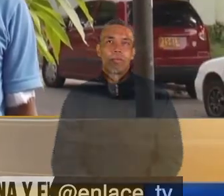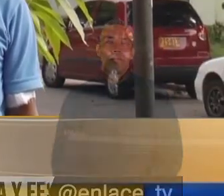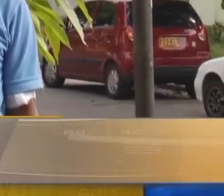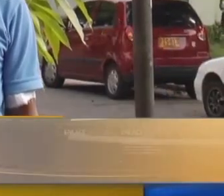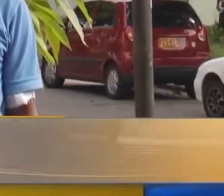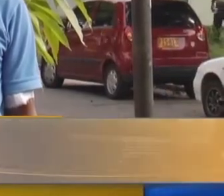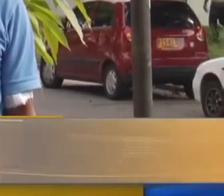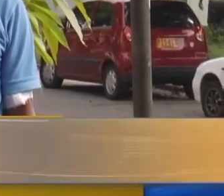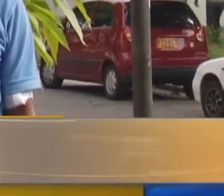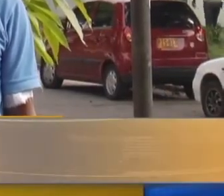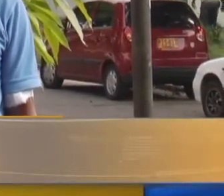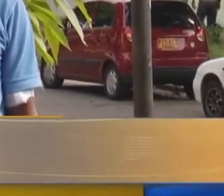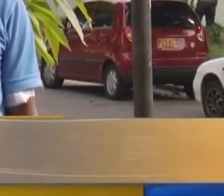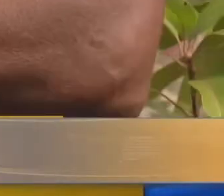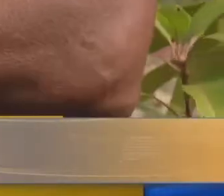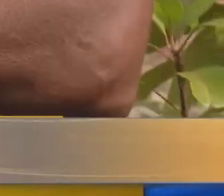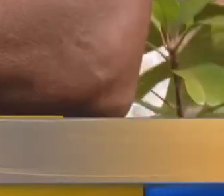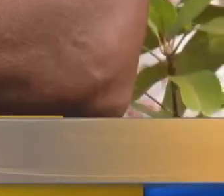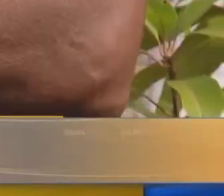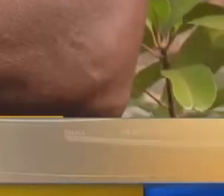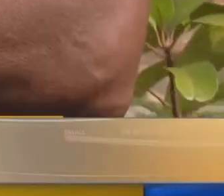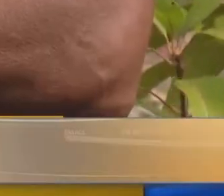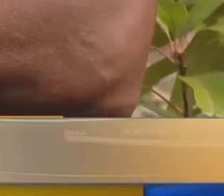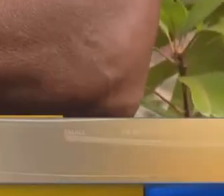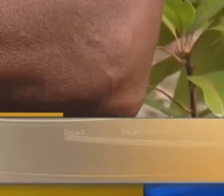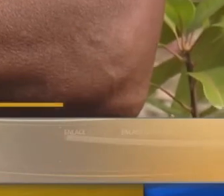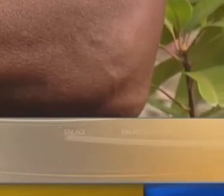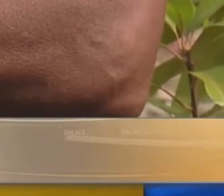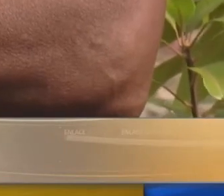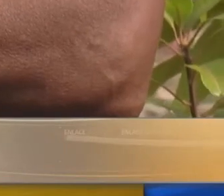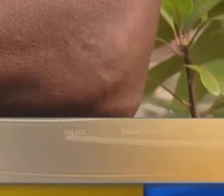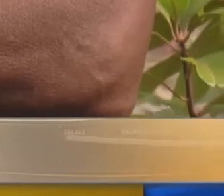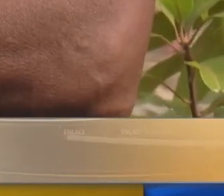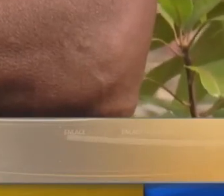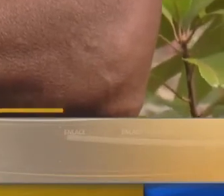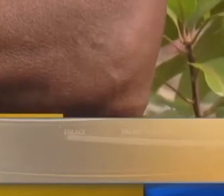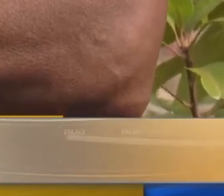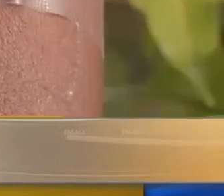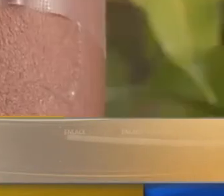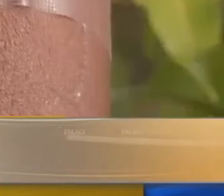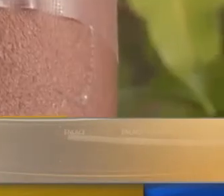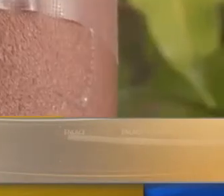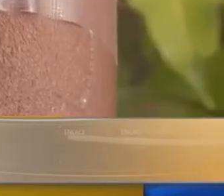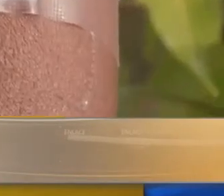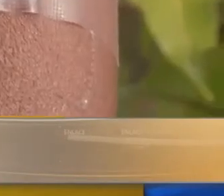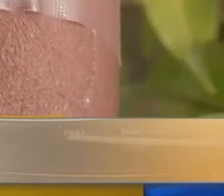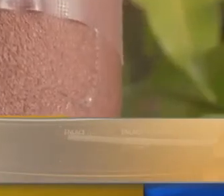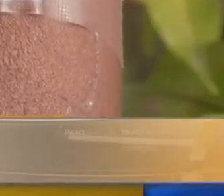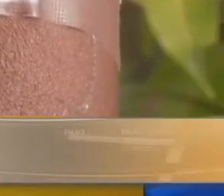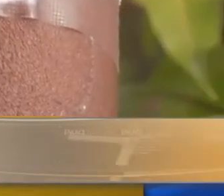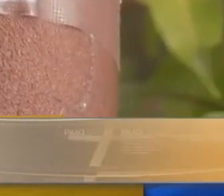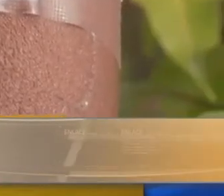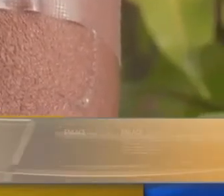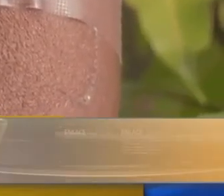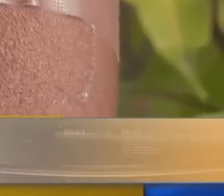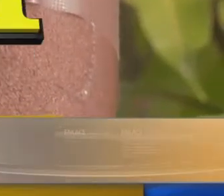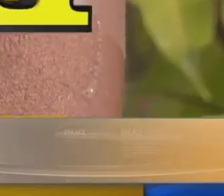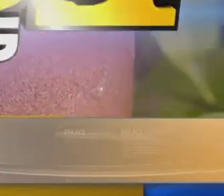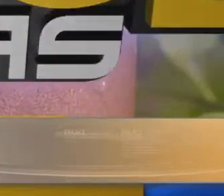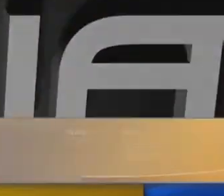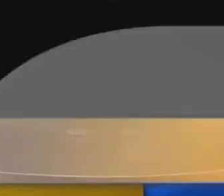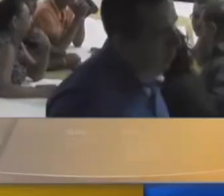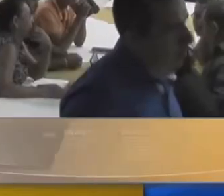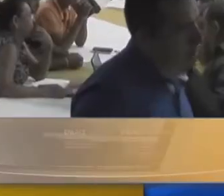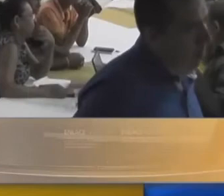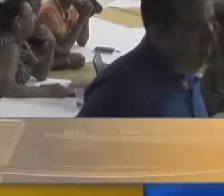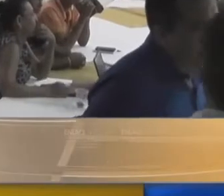Un desplazado de la zona rural de Yondó reclama del gobierno nacional le reactive el subsidio que no recibe desde hace un año. El afectado padece de una grave